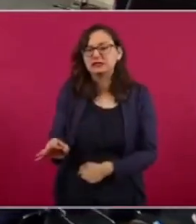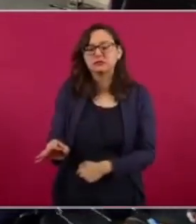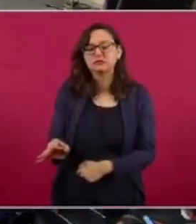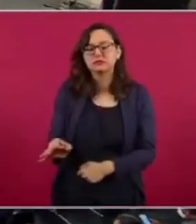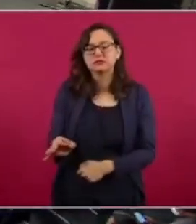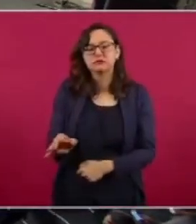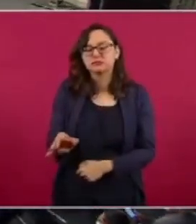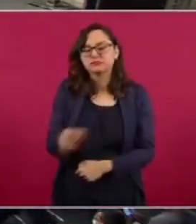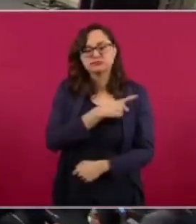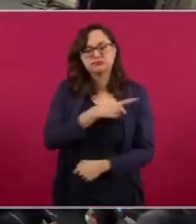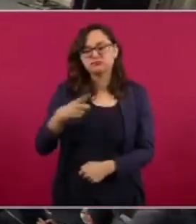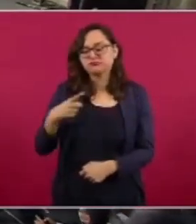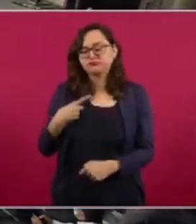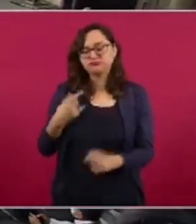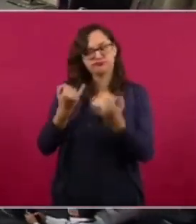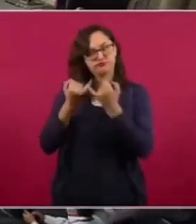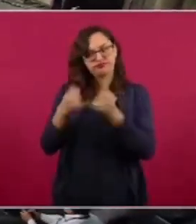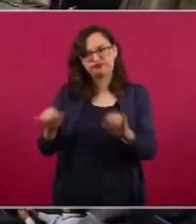yo creo que